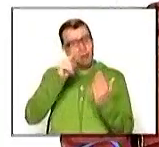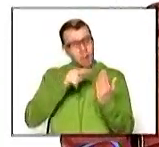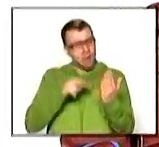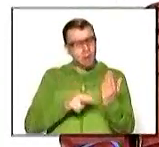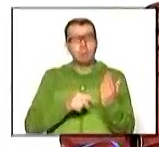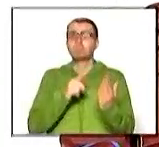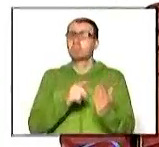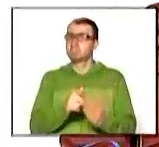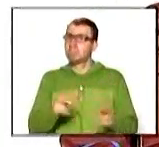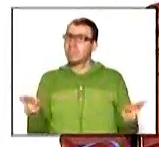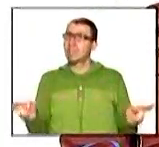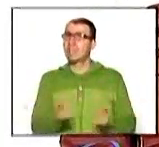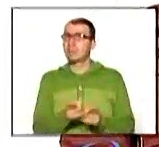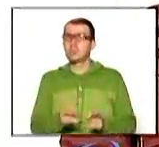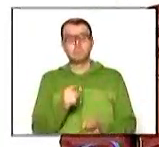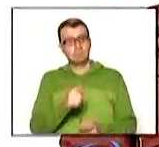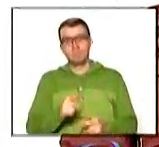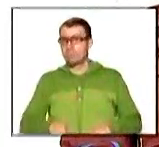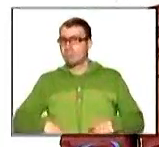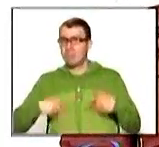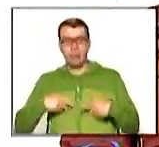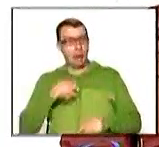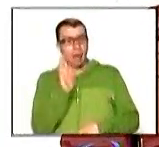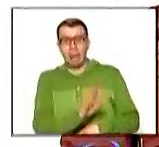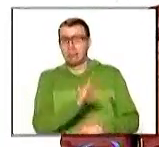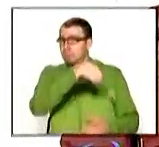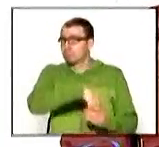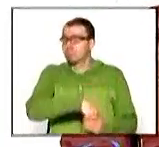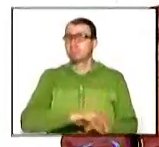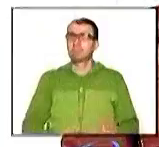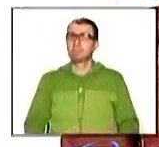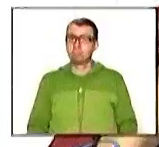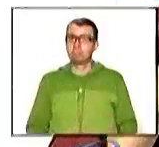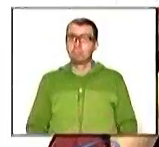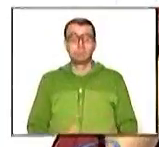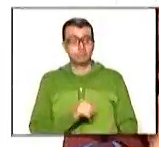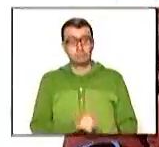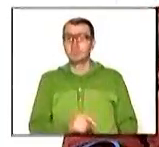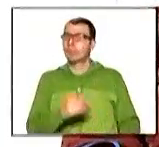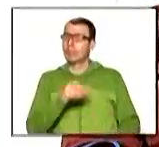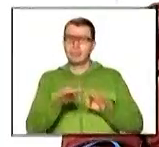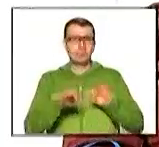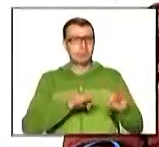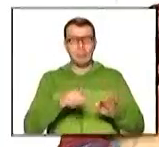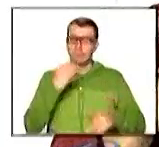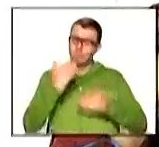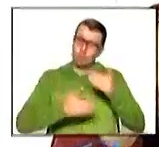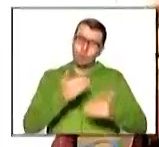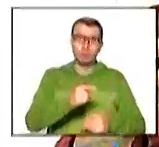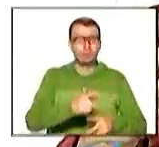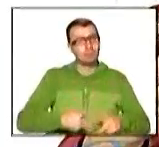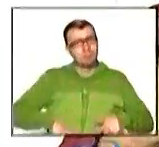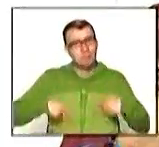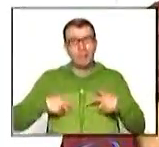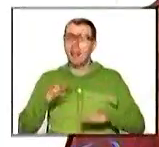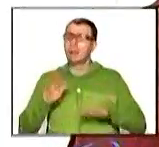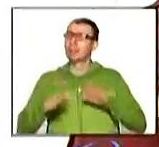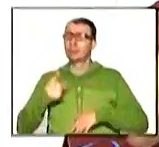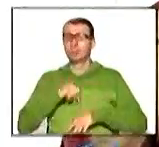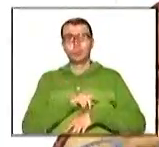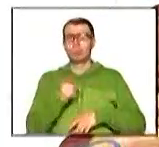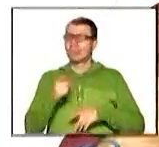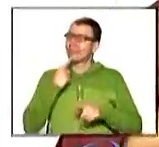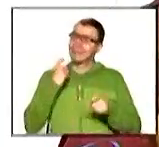está resumida la vida. En esos Cuatro Acuerdos está resumido todo el proceso de la vida. ¿Por qué uno se complica tanto la vida